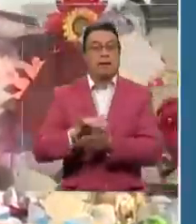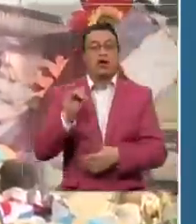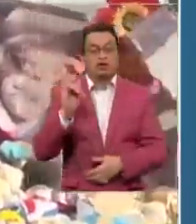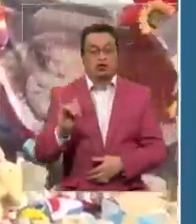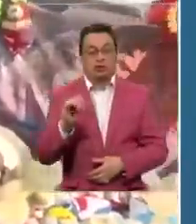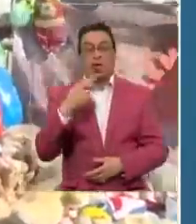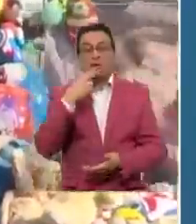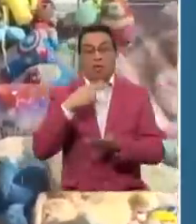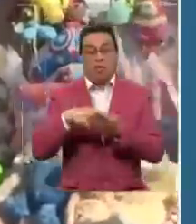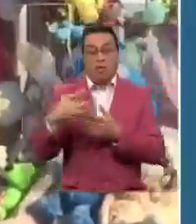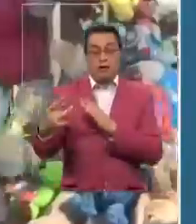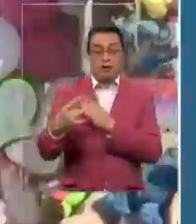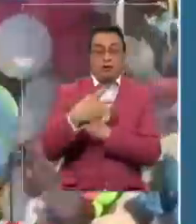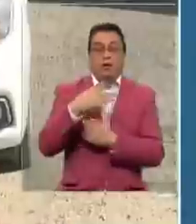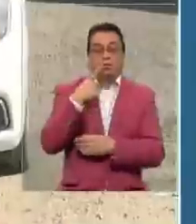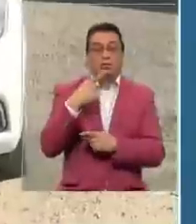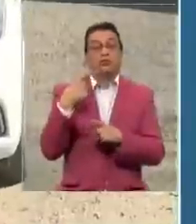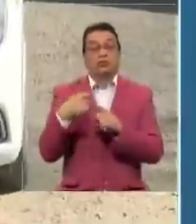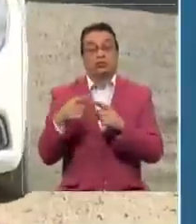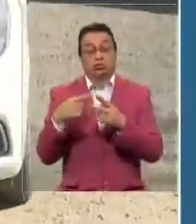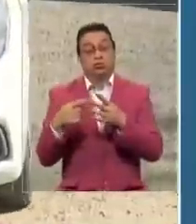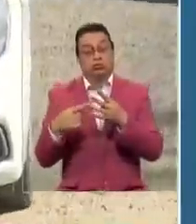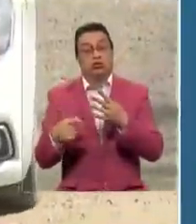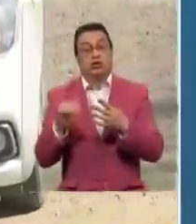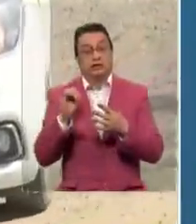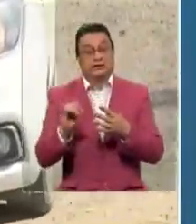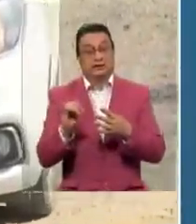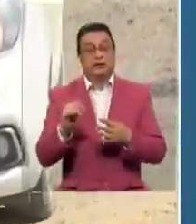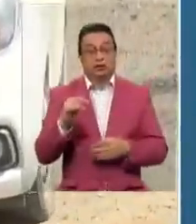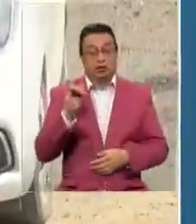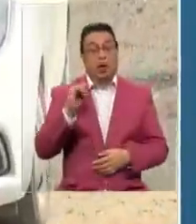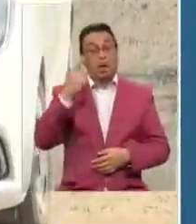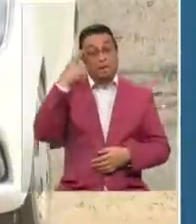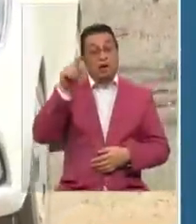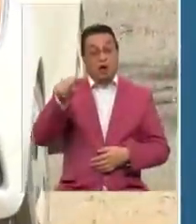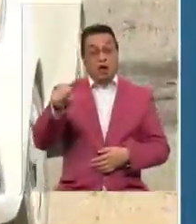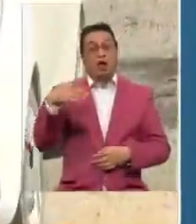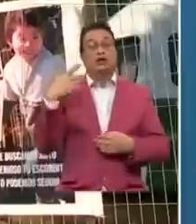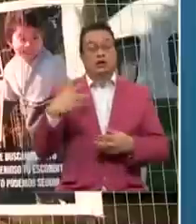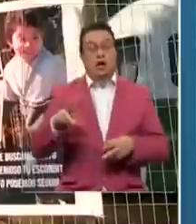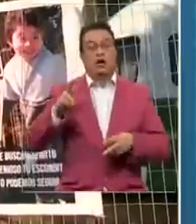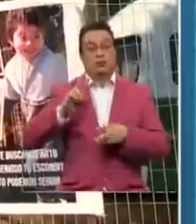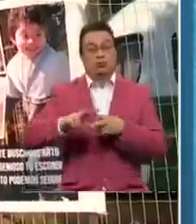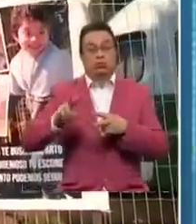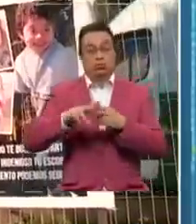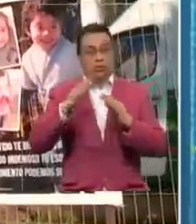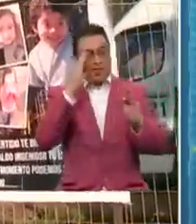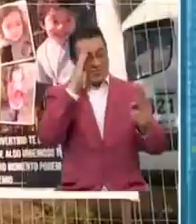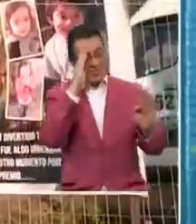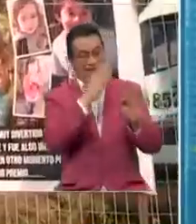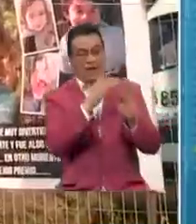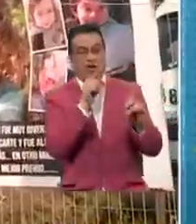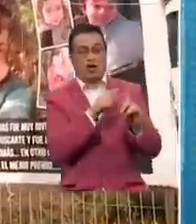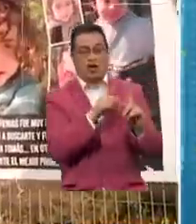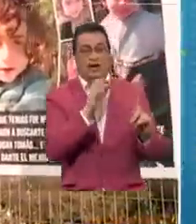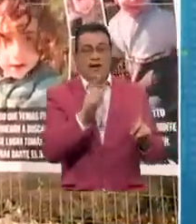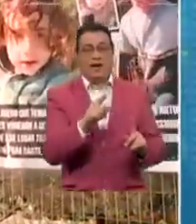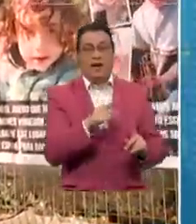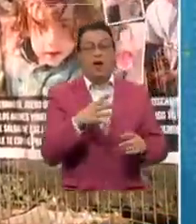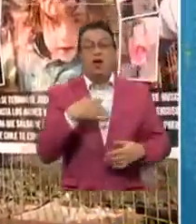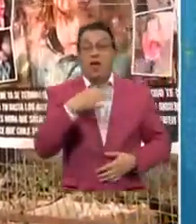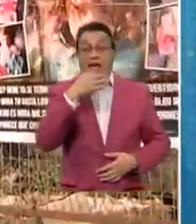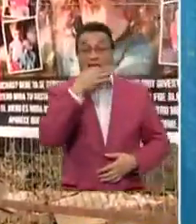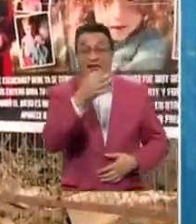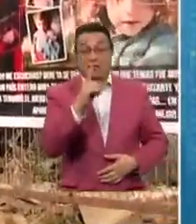lo han notificado por varios antecedentes policiales. Sin embargo, ya estas causas las ha resuelto directamente con él. Y lo que quiere no es ni siquiera